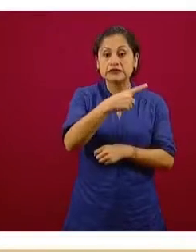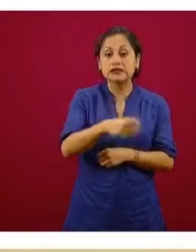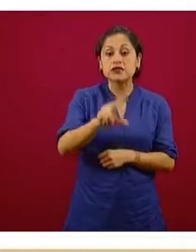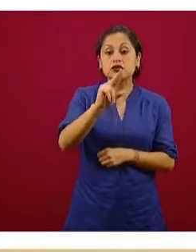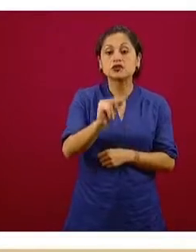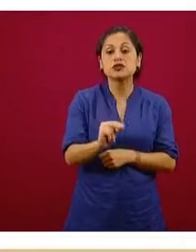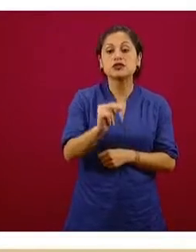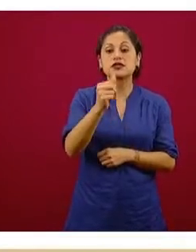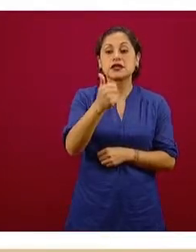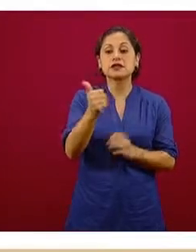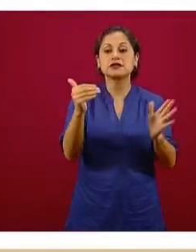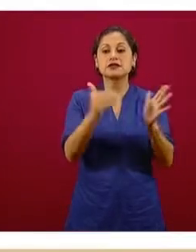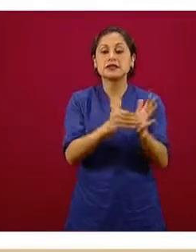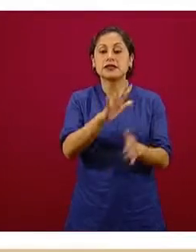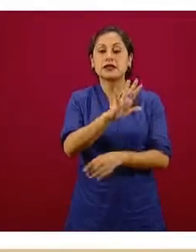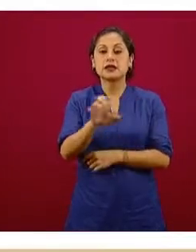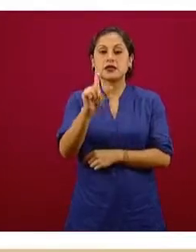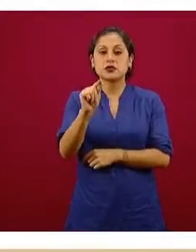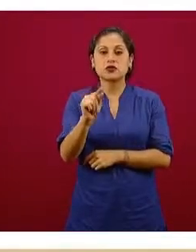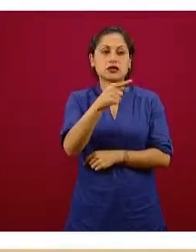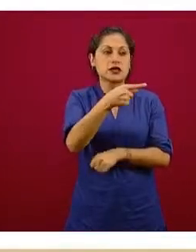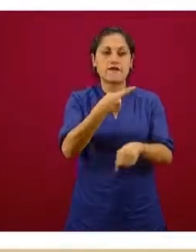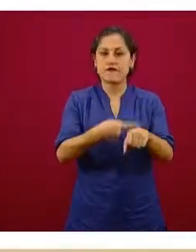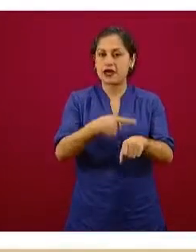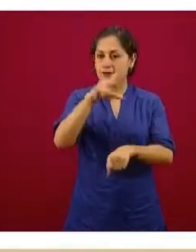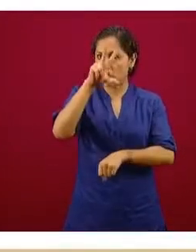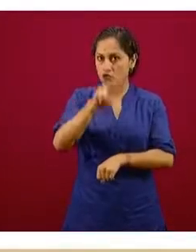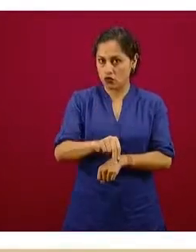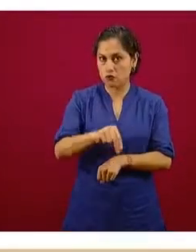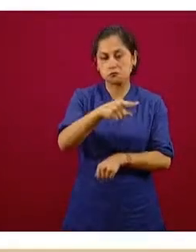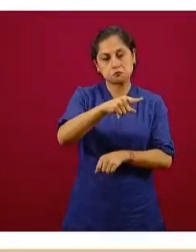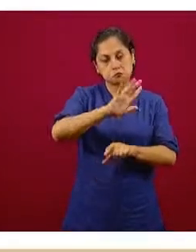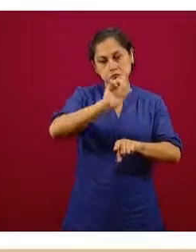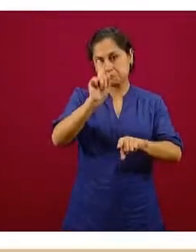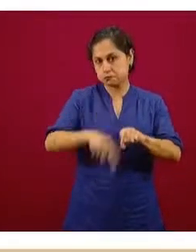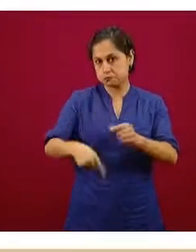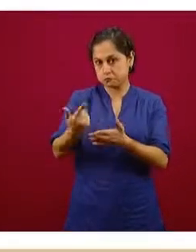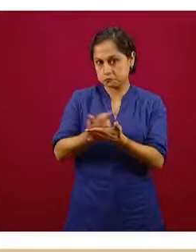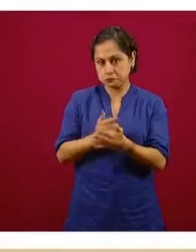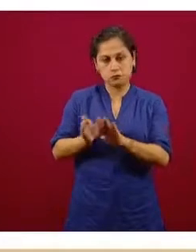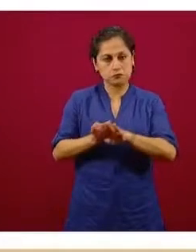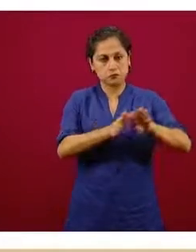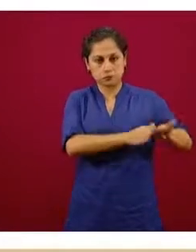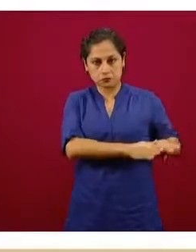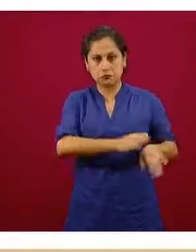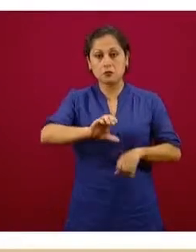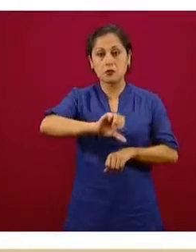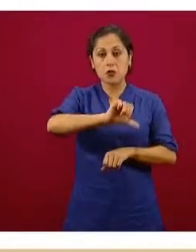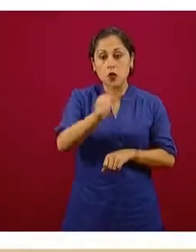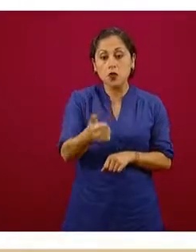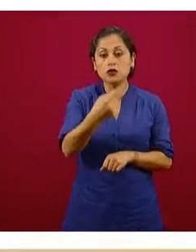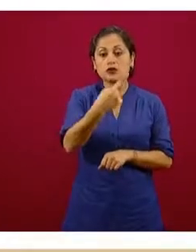186,570 ya dieron un resultado negativo a SARS-CoV, por lo tanto se descartaron a la enfermedad, pero